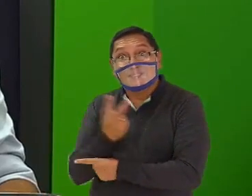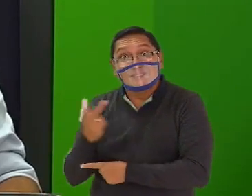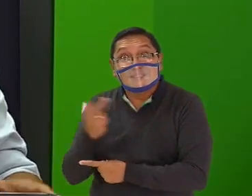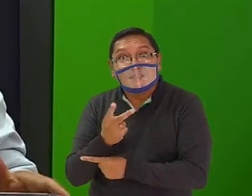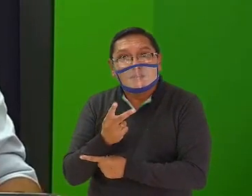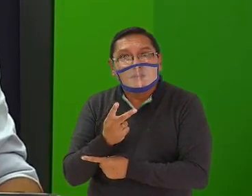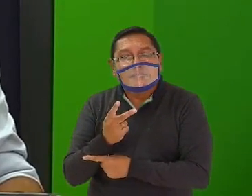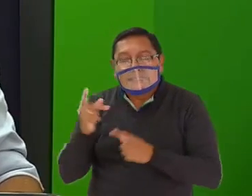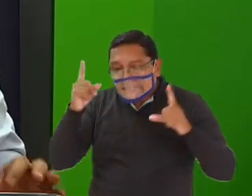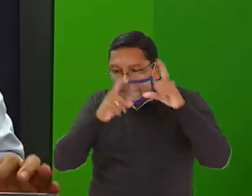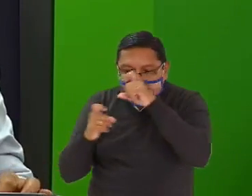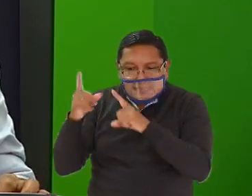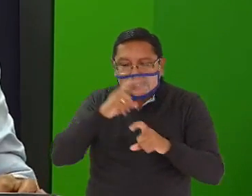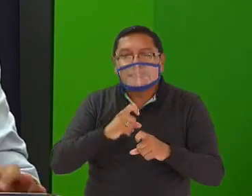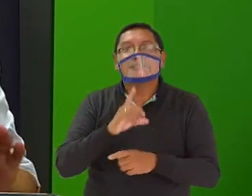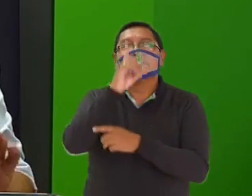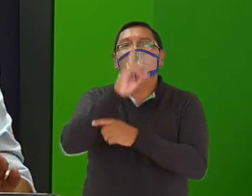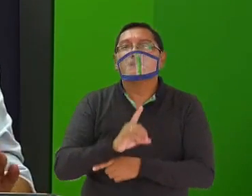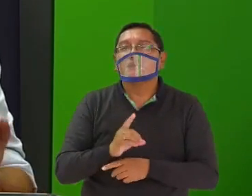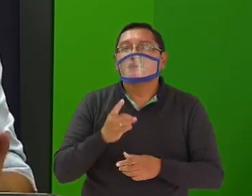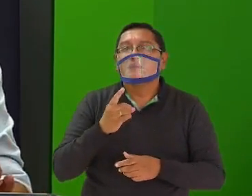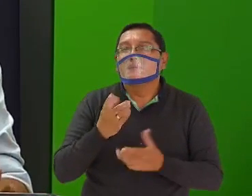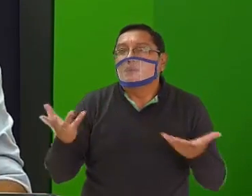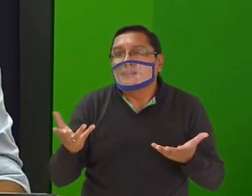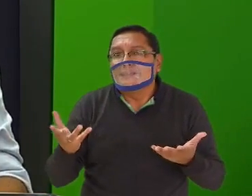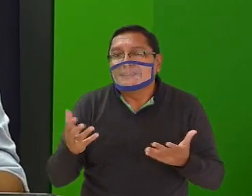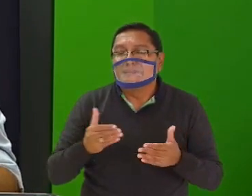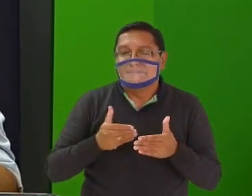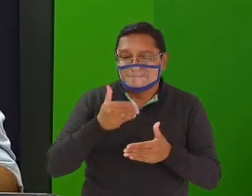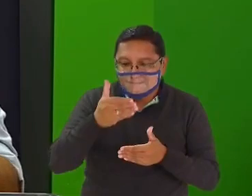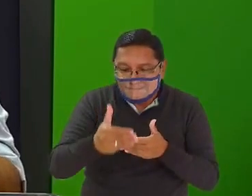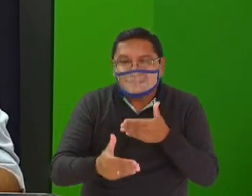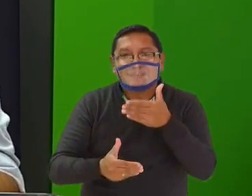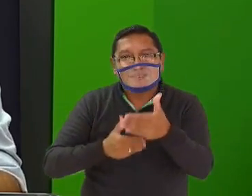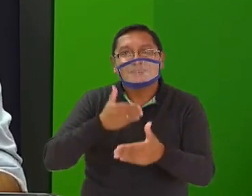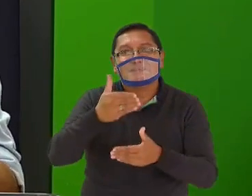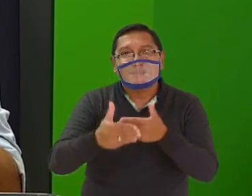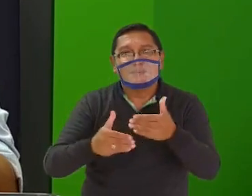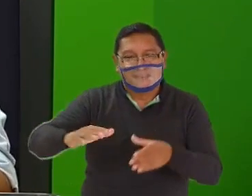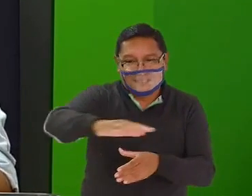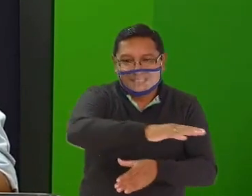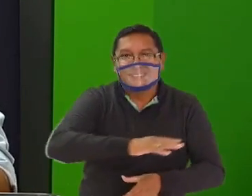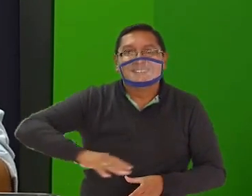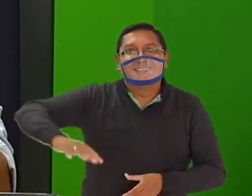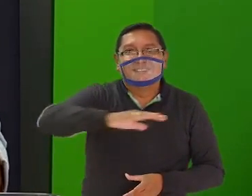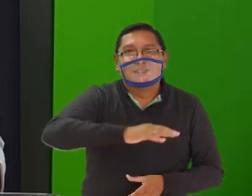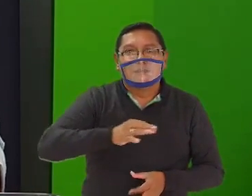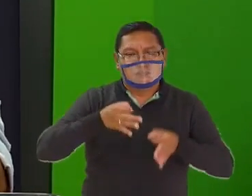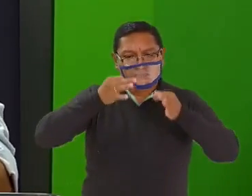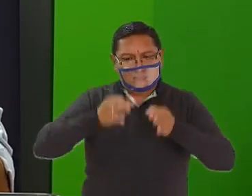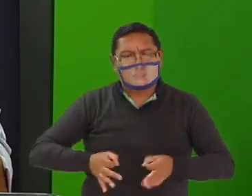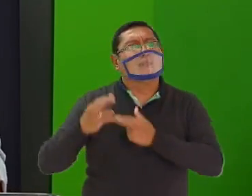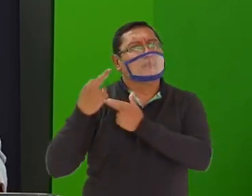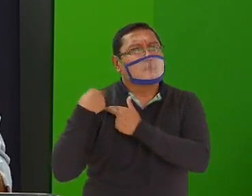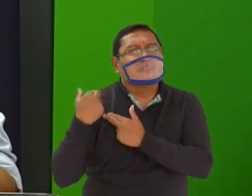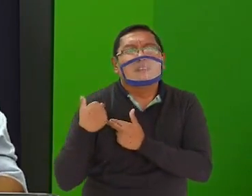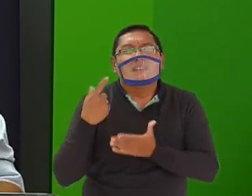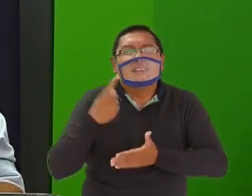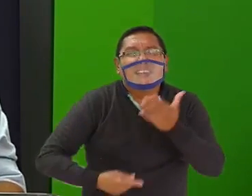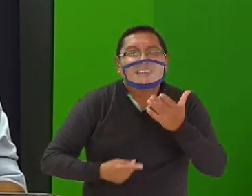decidido empezar a recuperar poco a poco, de manera gradual, segura y responsable, la